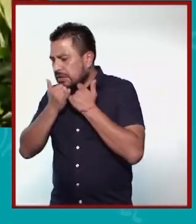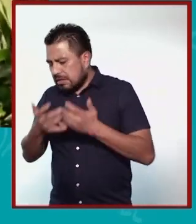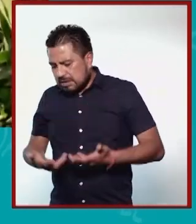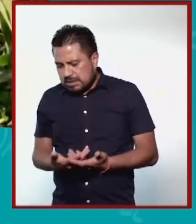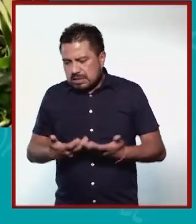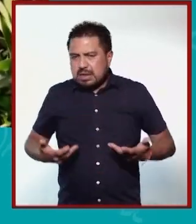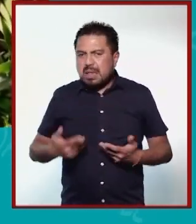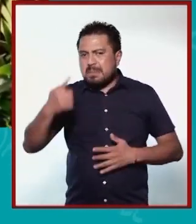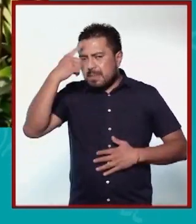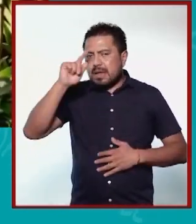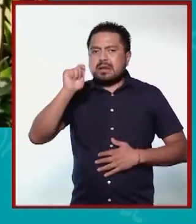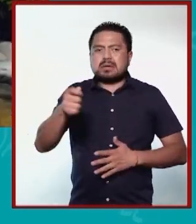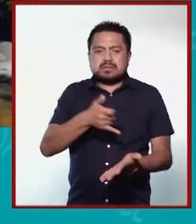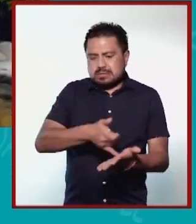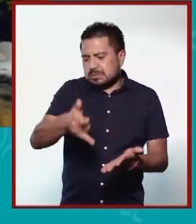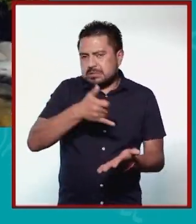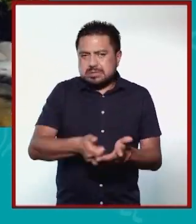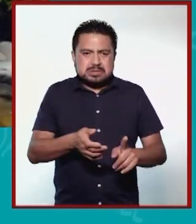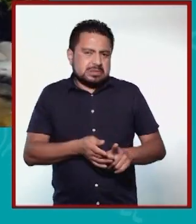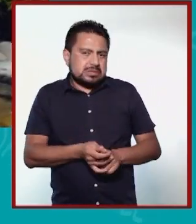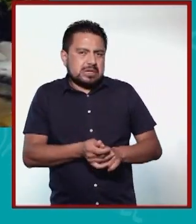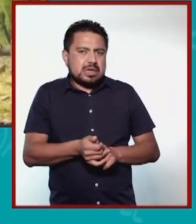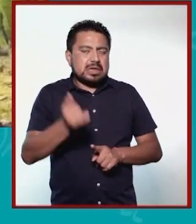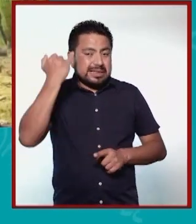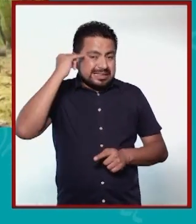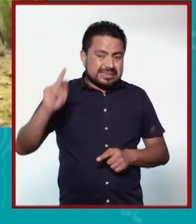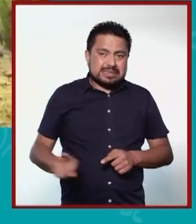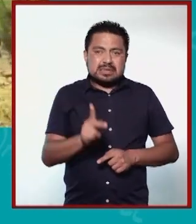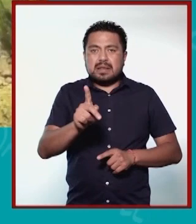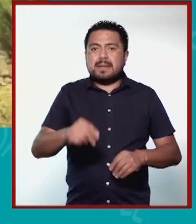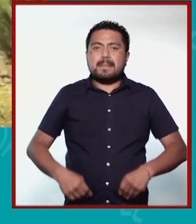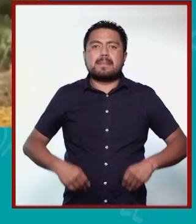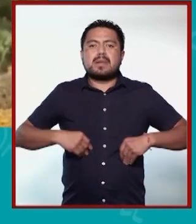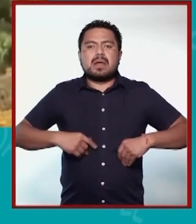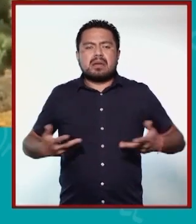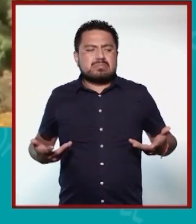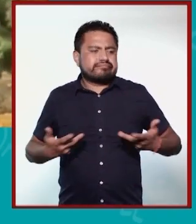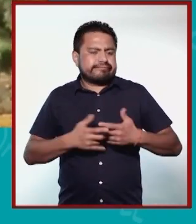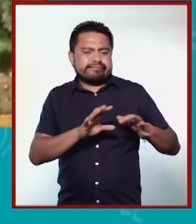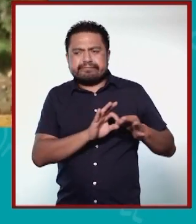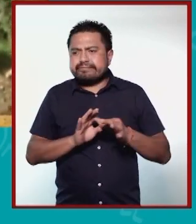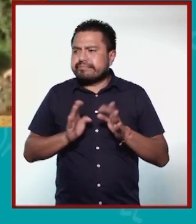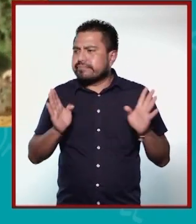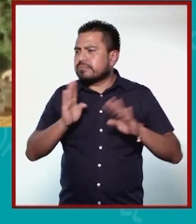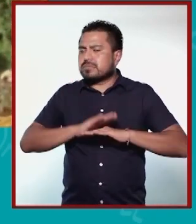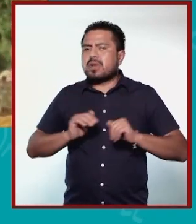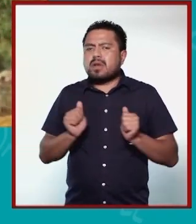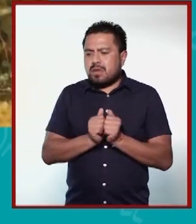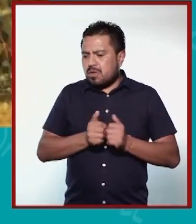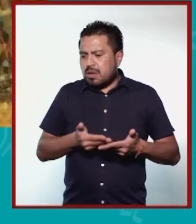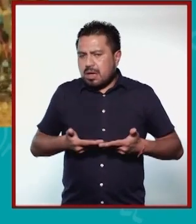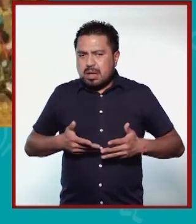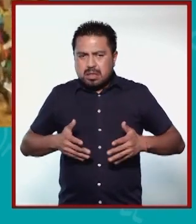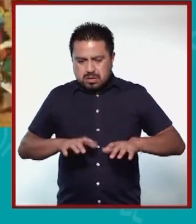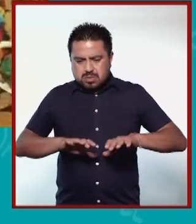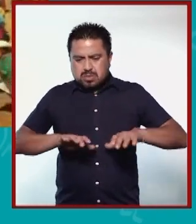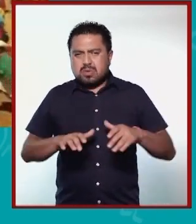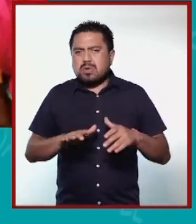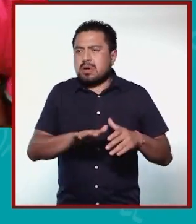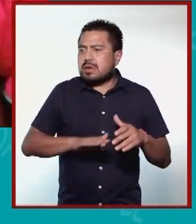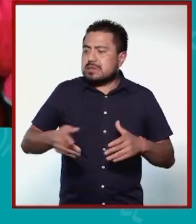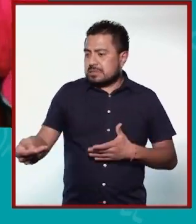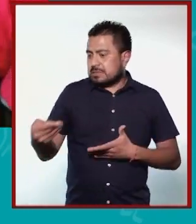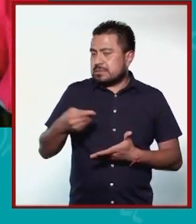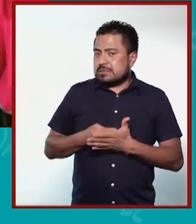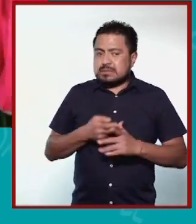para sembrar una semilla, los indígenas que viven en armonía hasta la fecha con su territorio, ellos nos dan